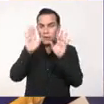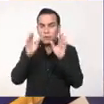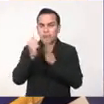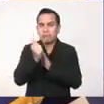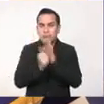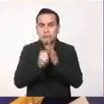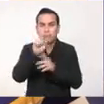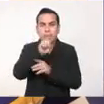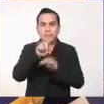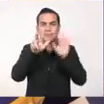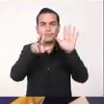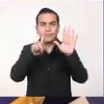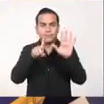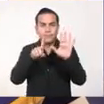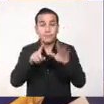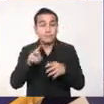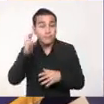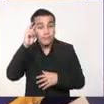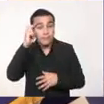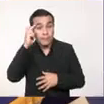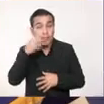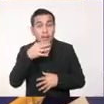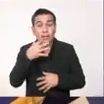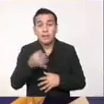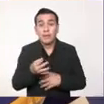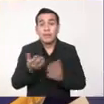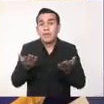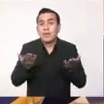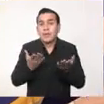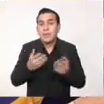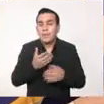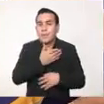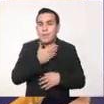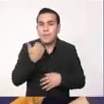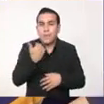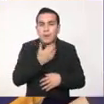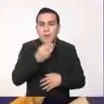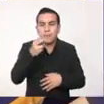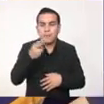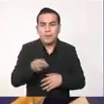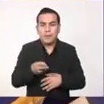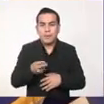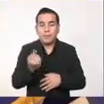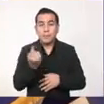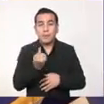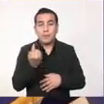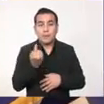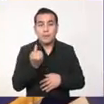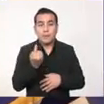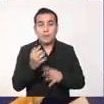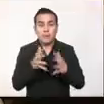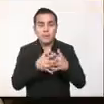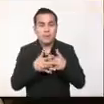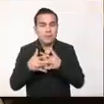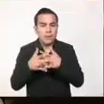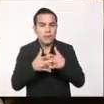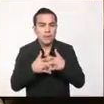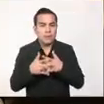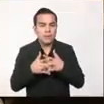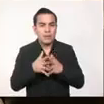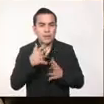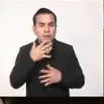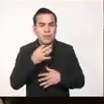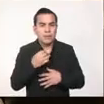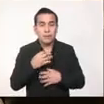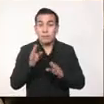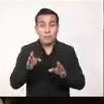letra. Entonces, parecería que les pasa lo que le pasa al encargado de Estados Unidos, que